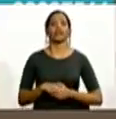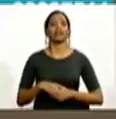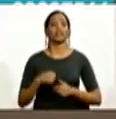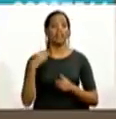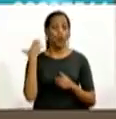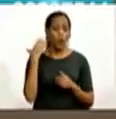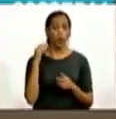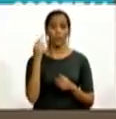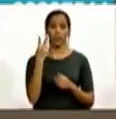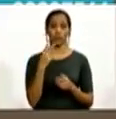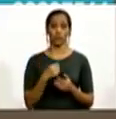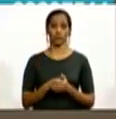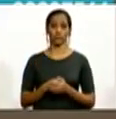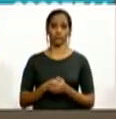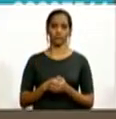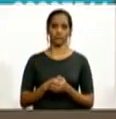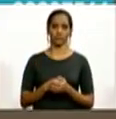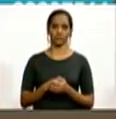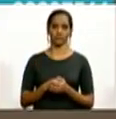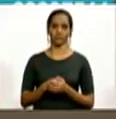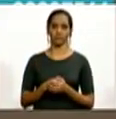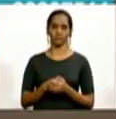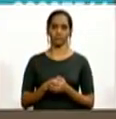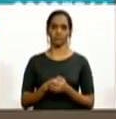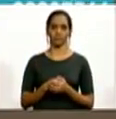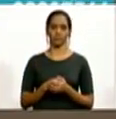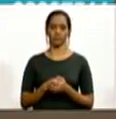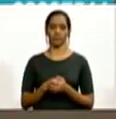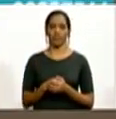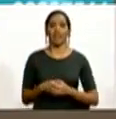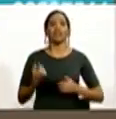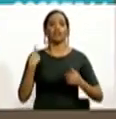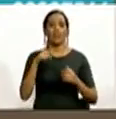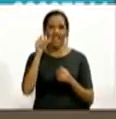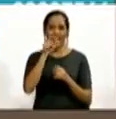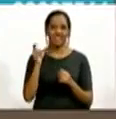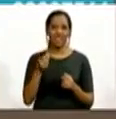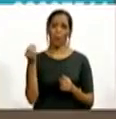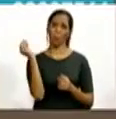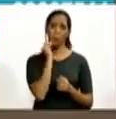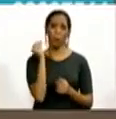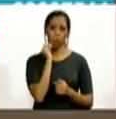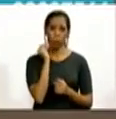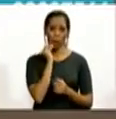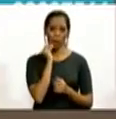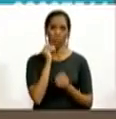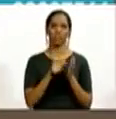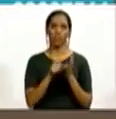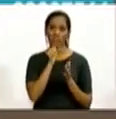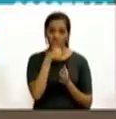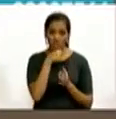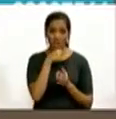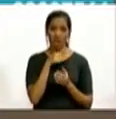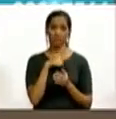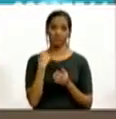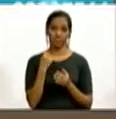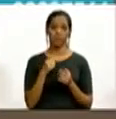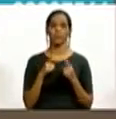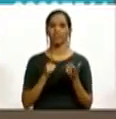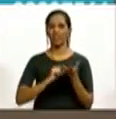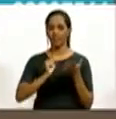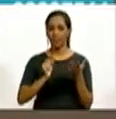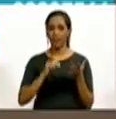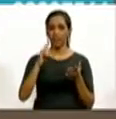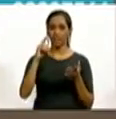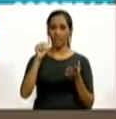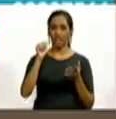Colombia. Arroba Alejandro BBG. Y todavía la gente duda que es un bobolongo, cédula vieja y vencida, pero está firmada por